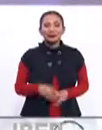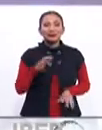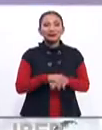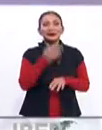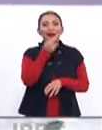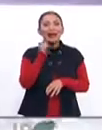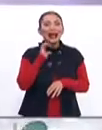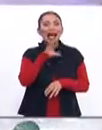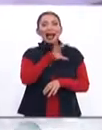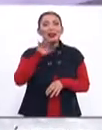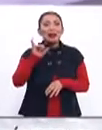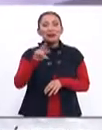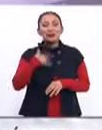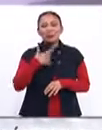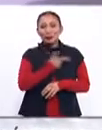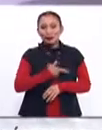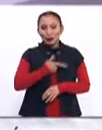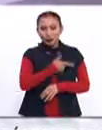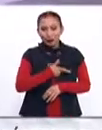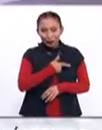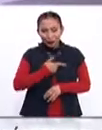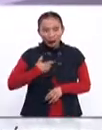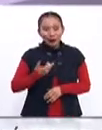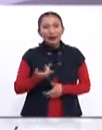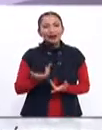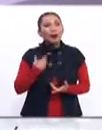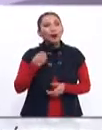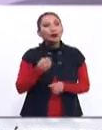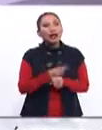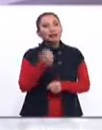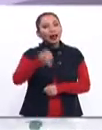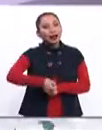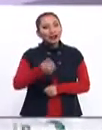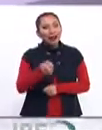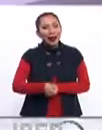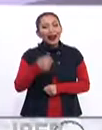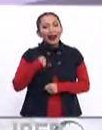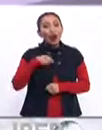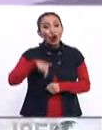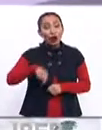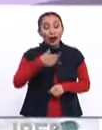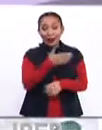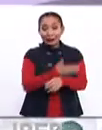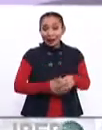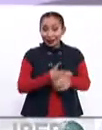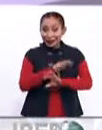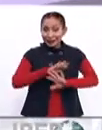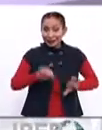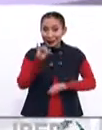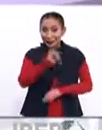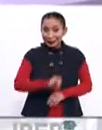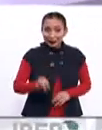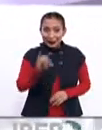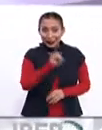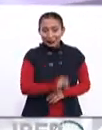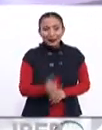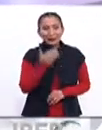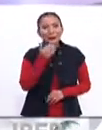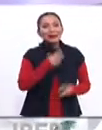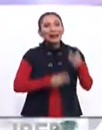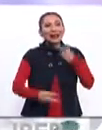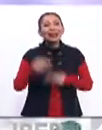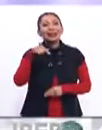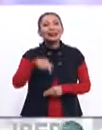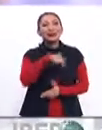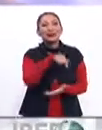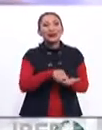Amigas y amigos del canal Iberoamericano, me da muchísimo gusto tener la oportunidad de saludarlos en esta tarde ya de jueves y darles la